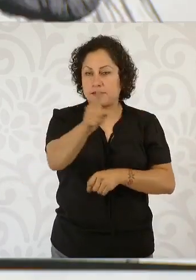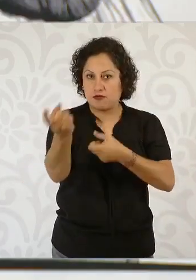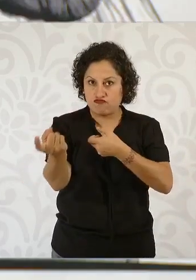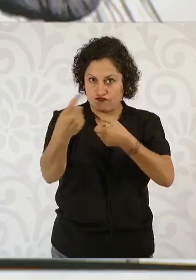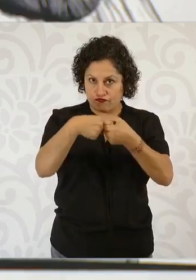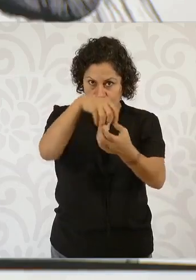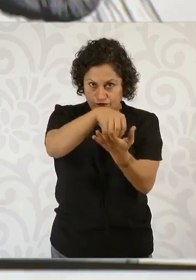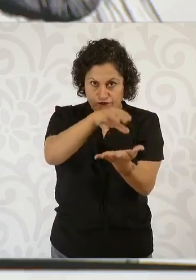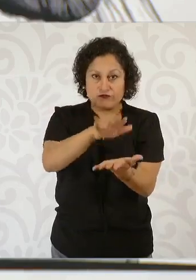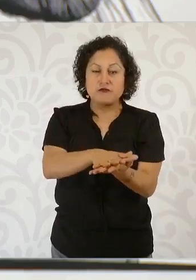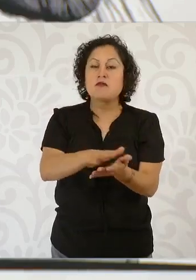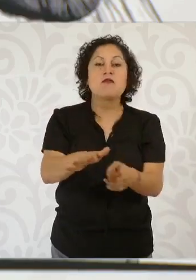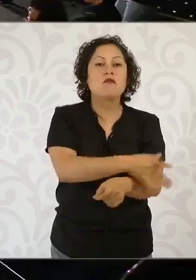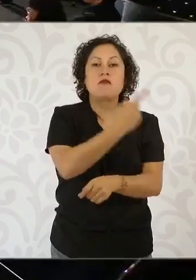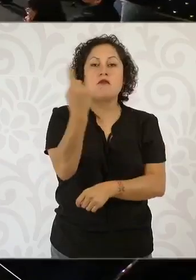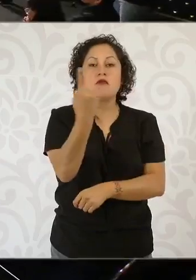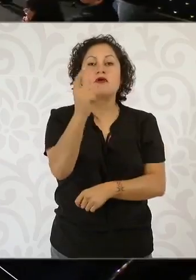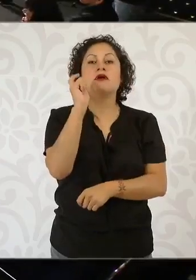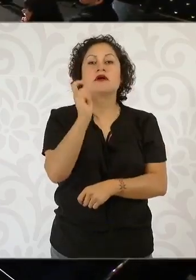viene la